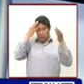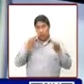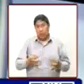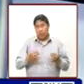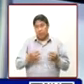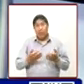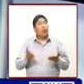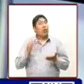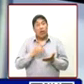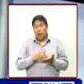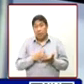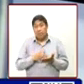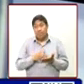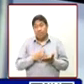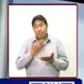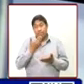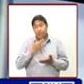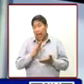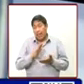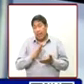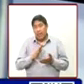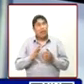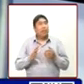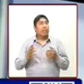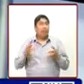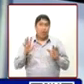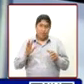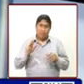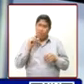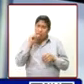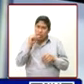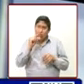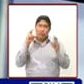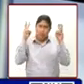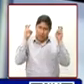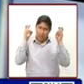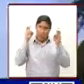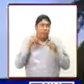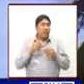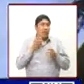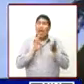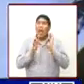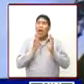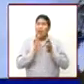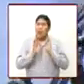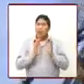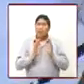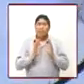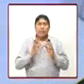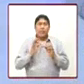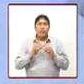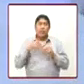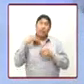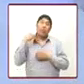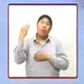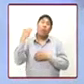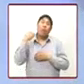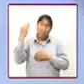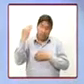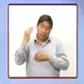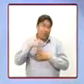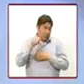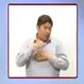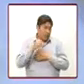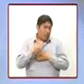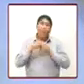definitiva, una vez más, quedamos mal parados. Vamos a dejar por un momento este tema y tenemos que hablar del Club Bolívar, Miriam y